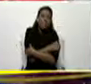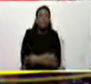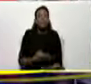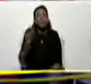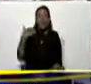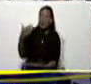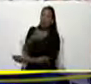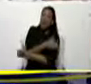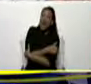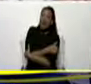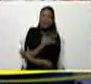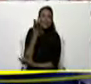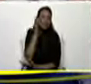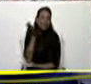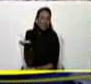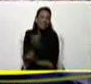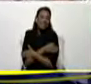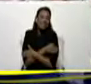Hilda.